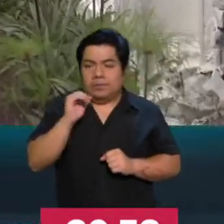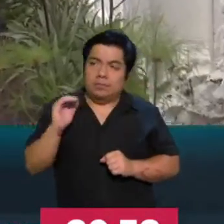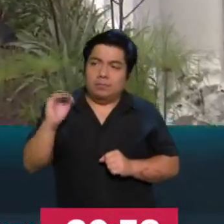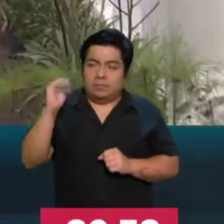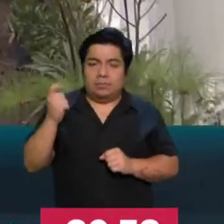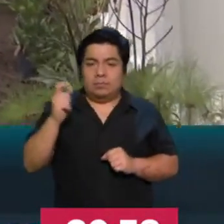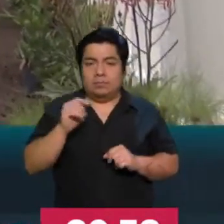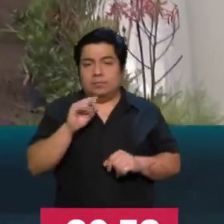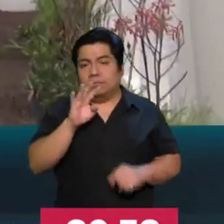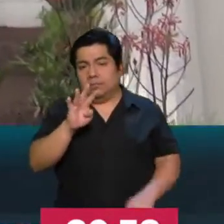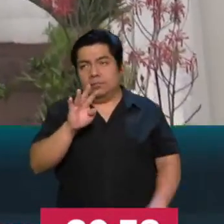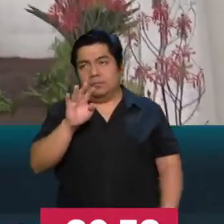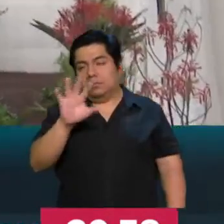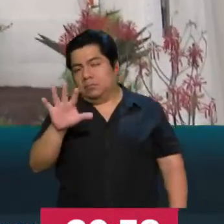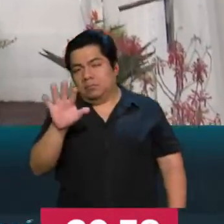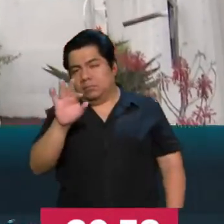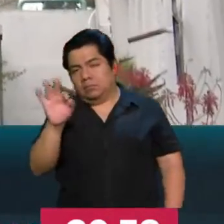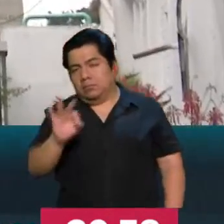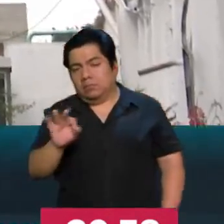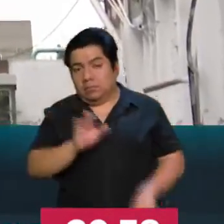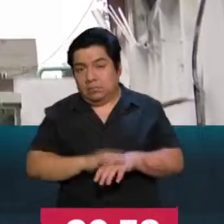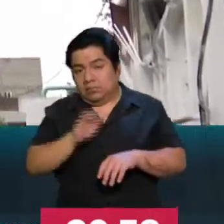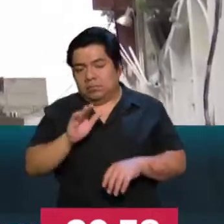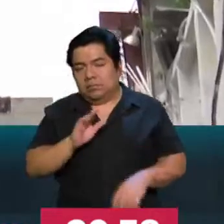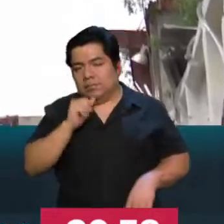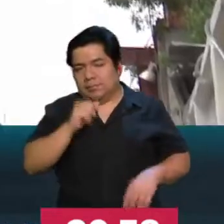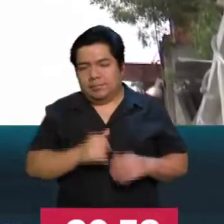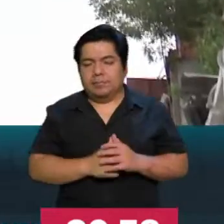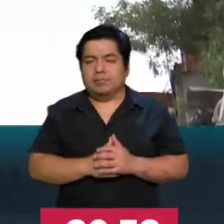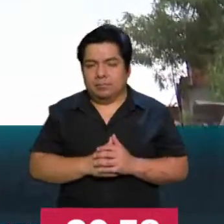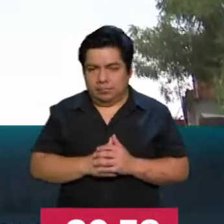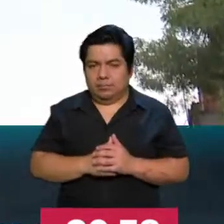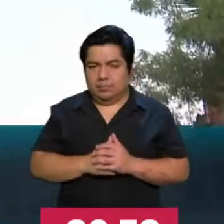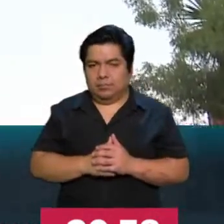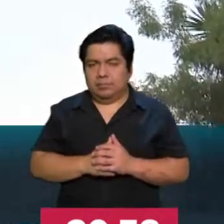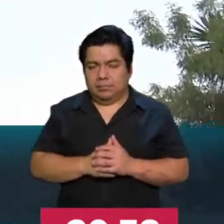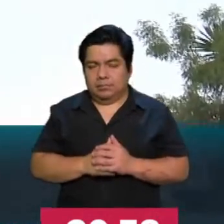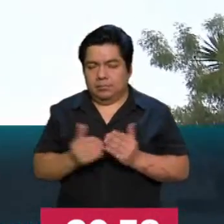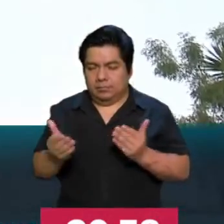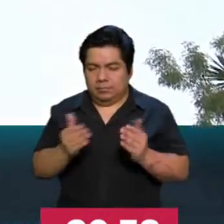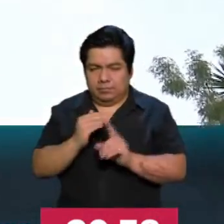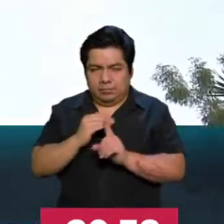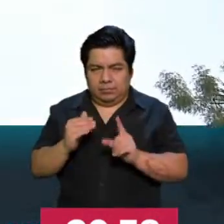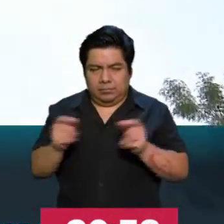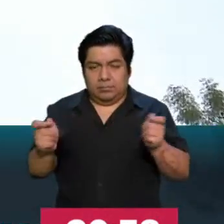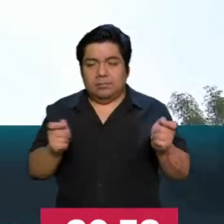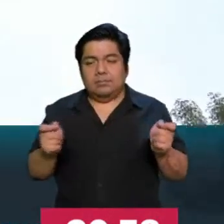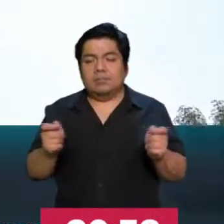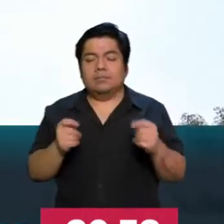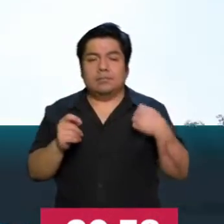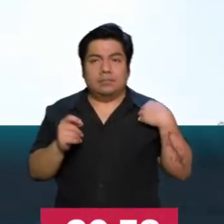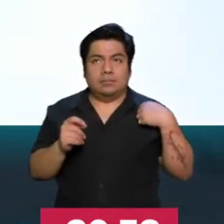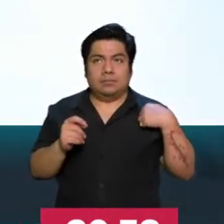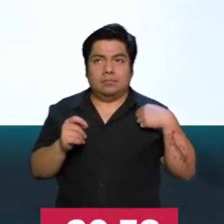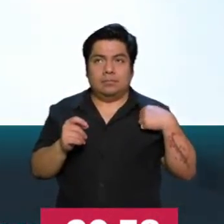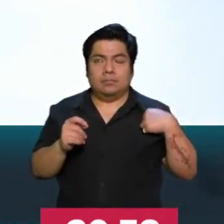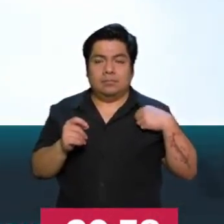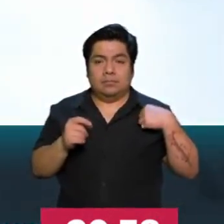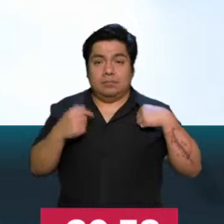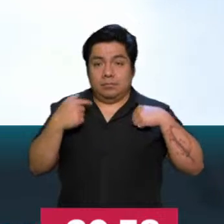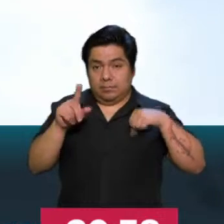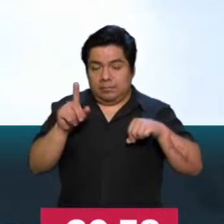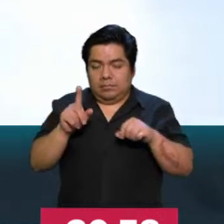de la ciudad más del 4 o 5%, que es la media en la que se ha mantenido la inflación. Sin embargo, a esto se